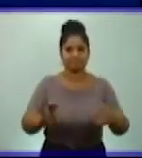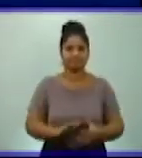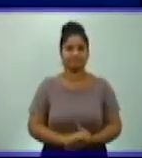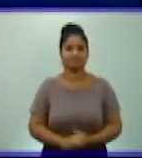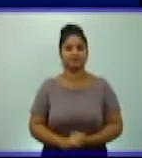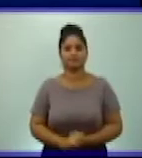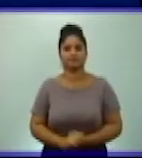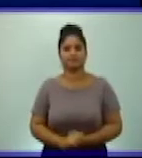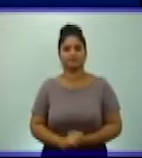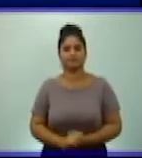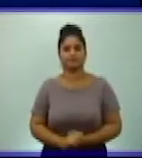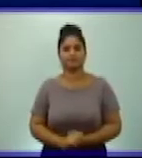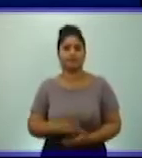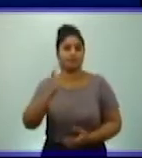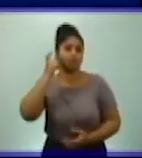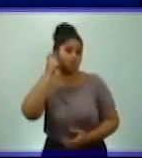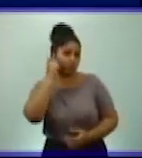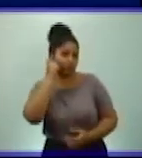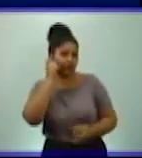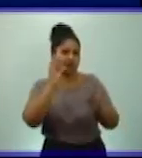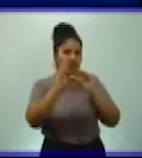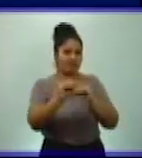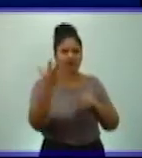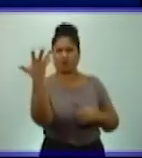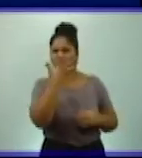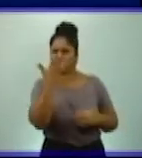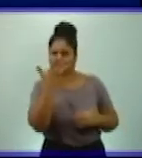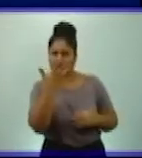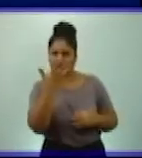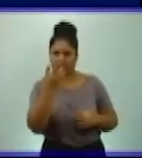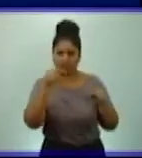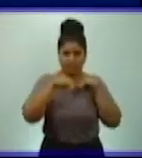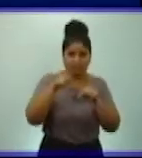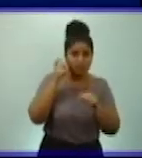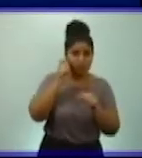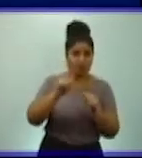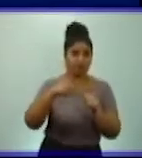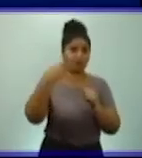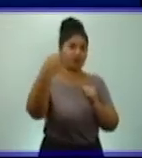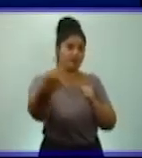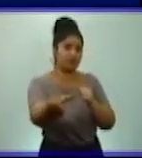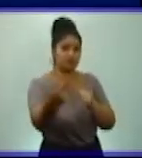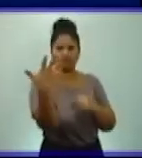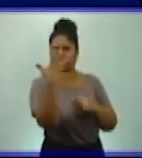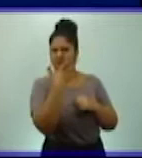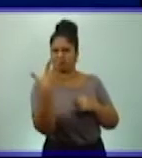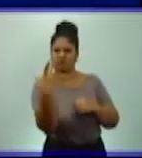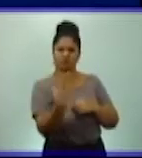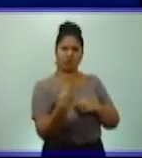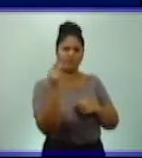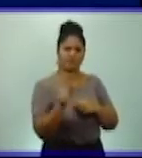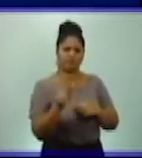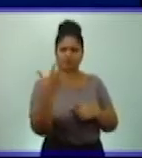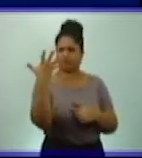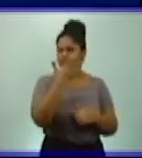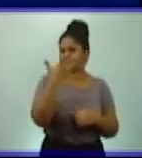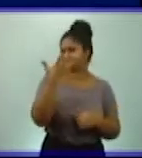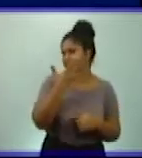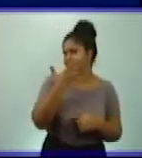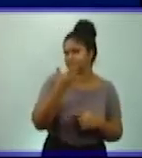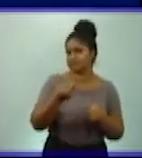está hablando y quién habla. Por supuesto, quien habla es Sor Juana Inés de la Cruz. ¿Quién es Sor Juana Inés de la